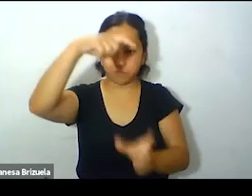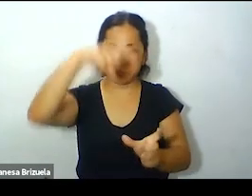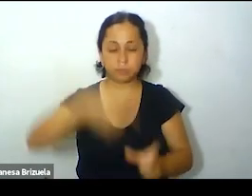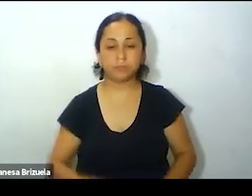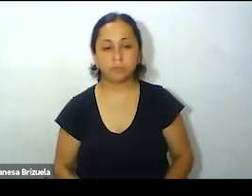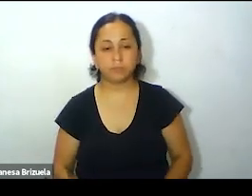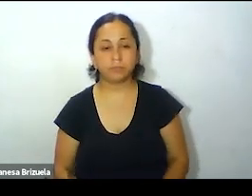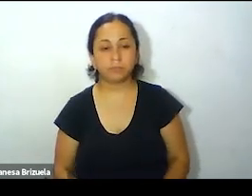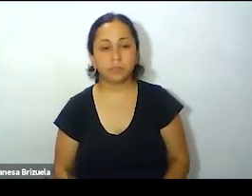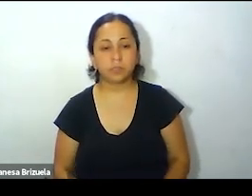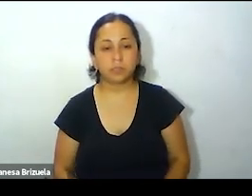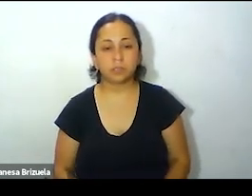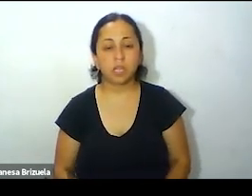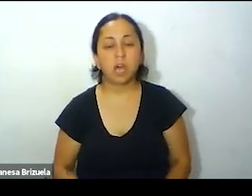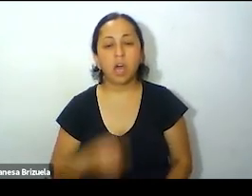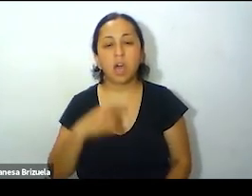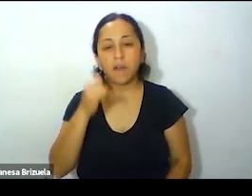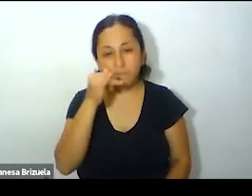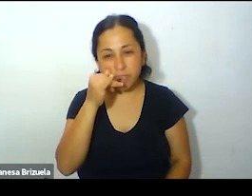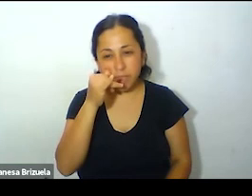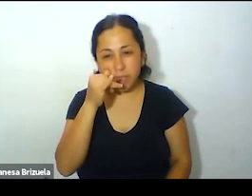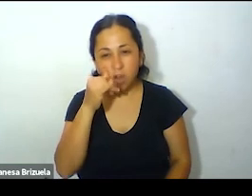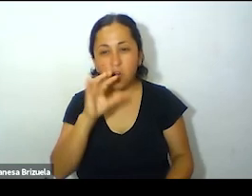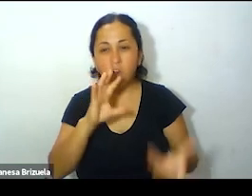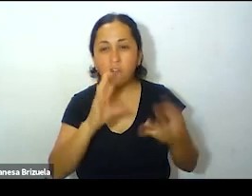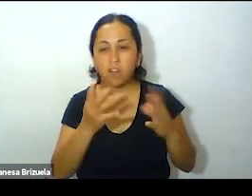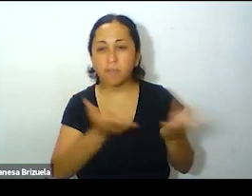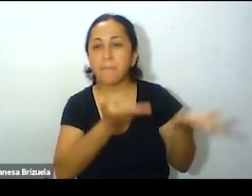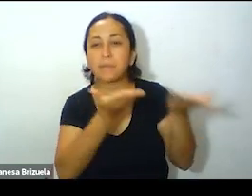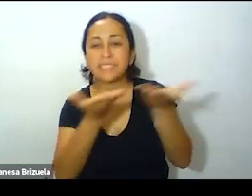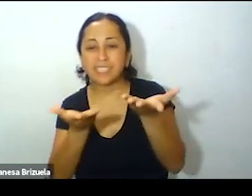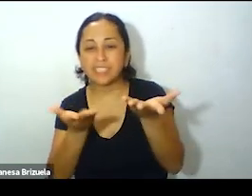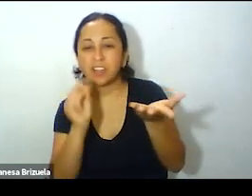un video como el último que hice, creo que el formato es este de presentación.